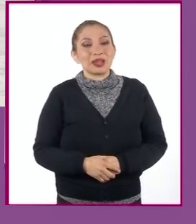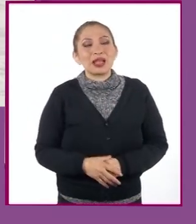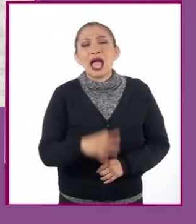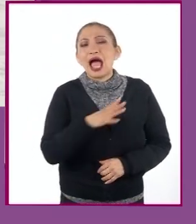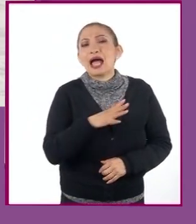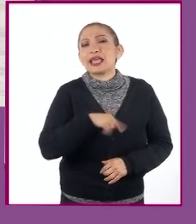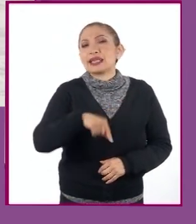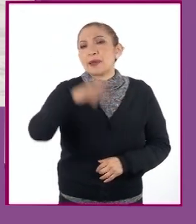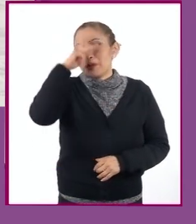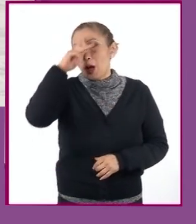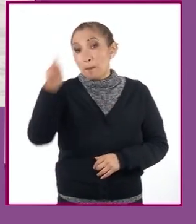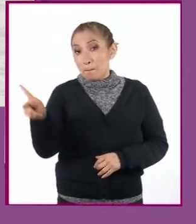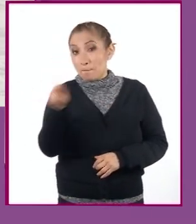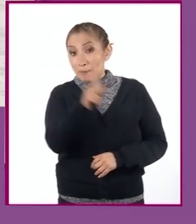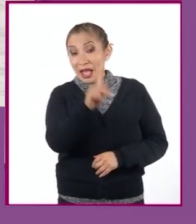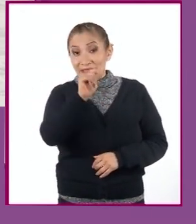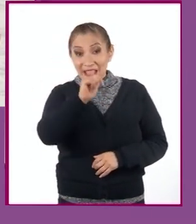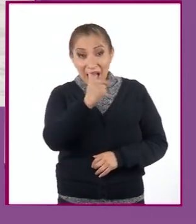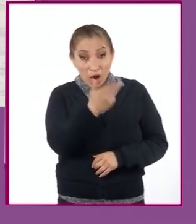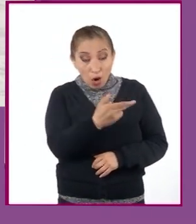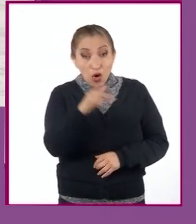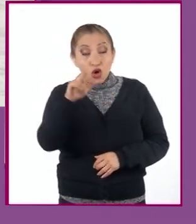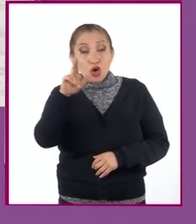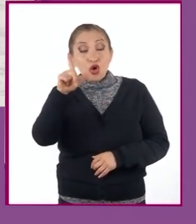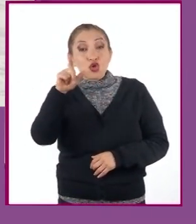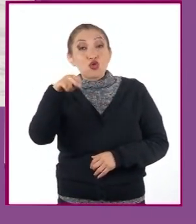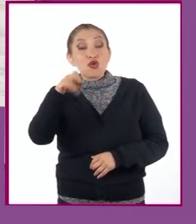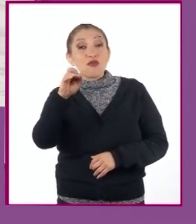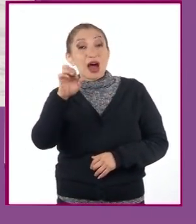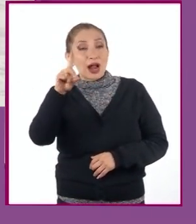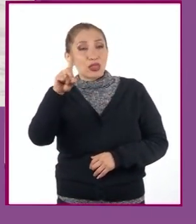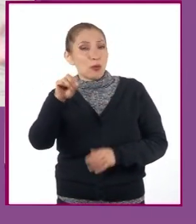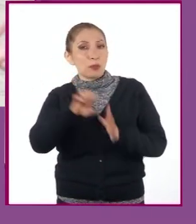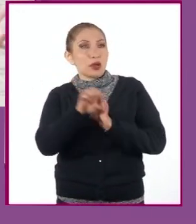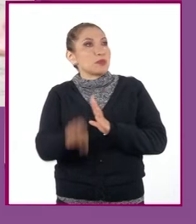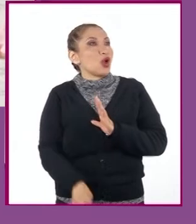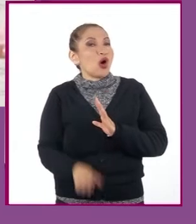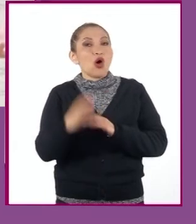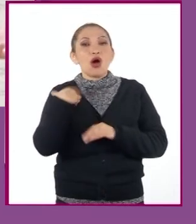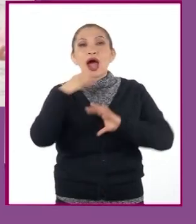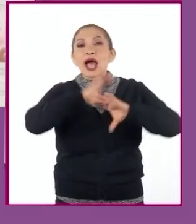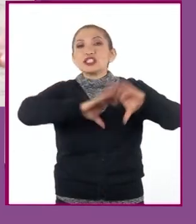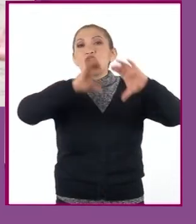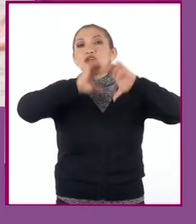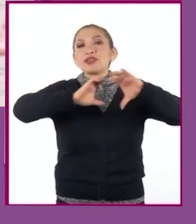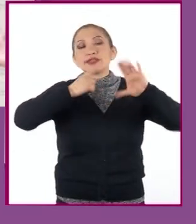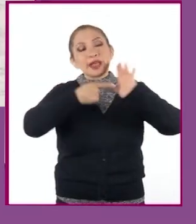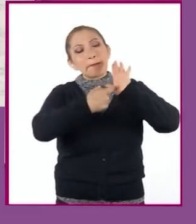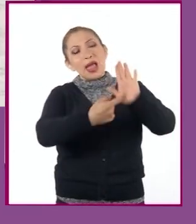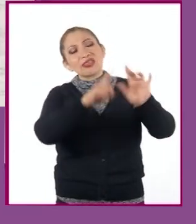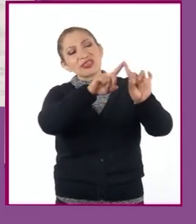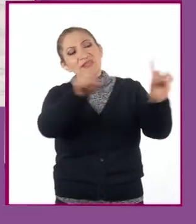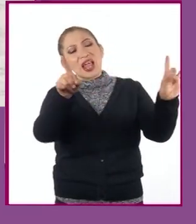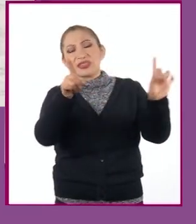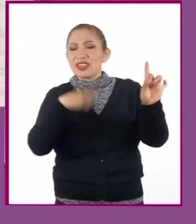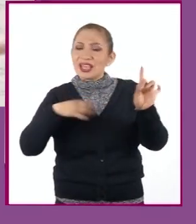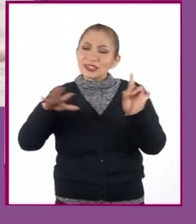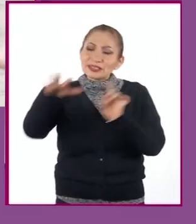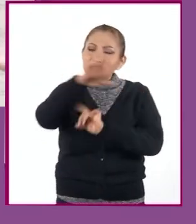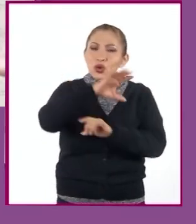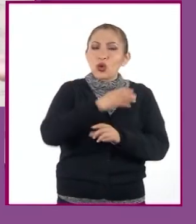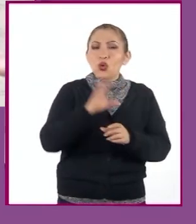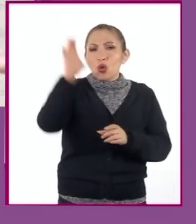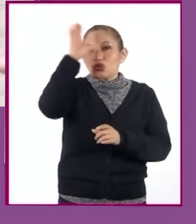¿Existe en México algo similar al tango y el lunfardo? Por ejemplo, canciones en las que se reflejen variantes socioculturales